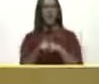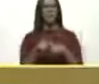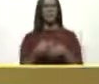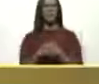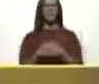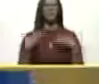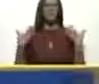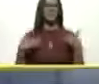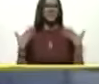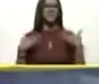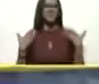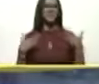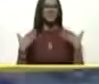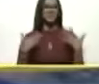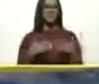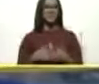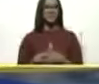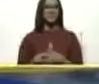¡Qué alegría!